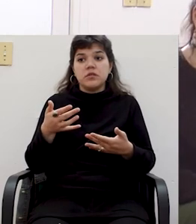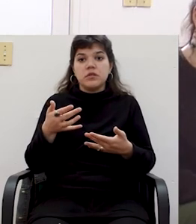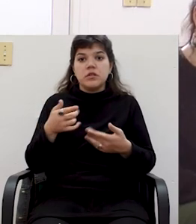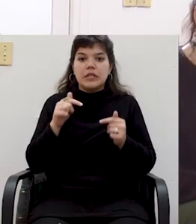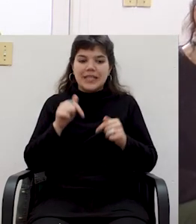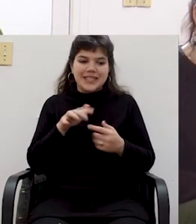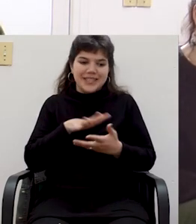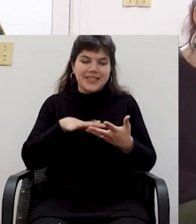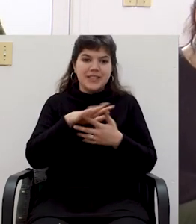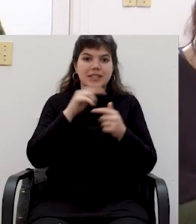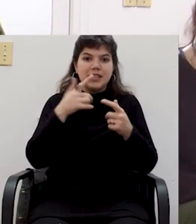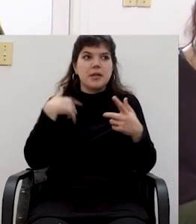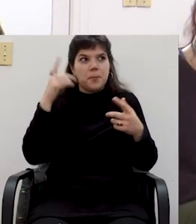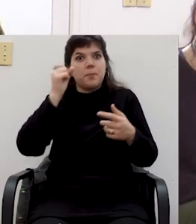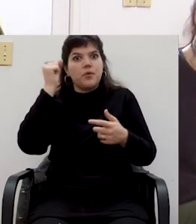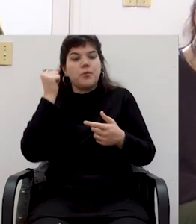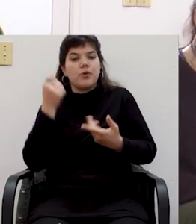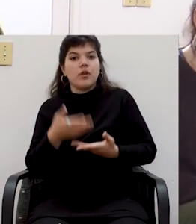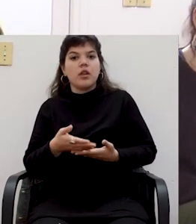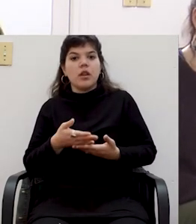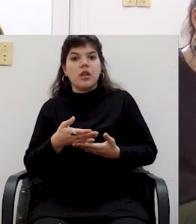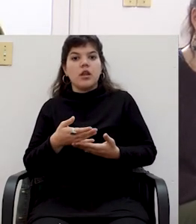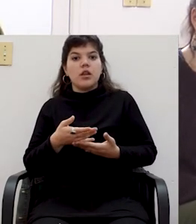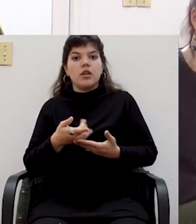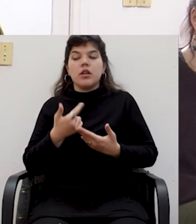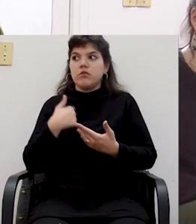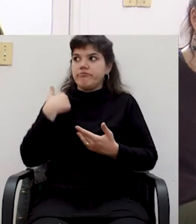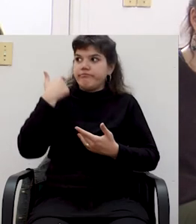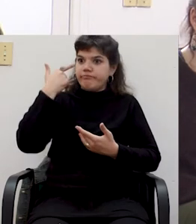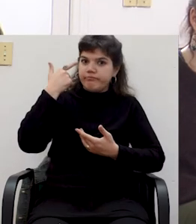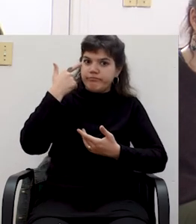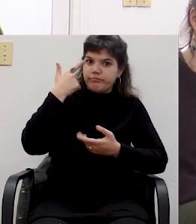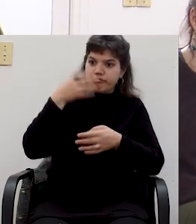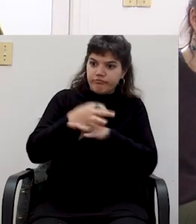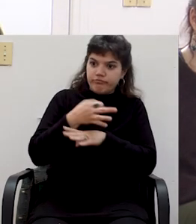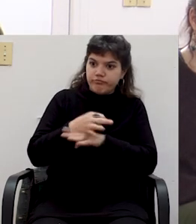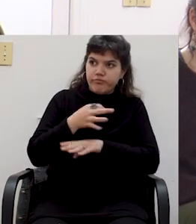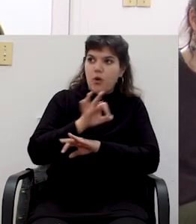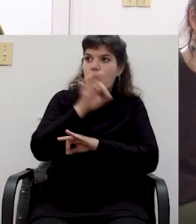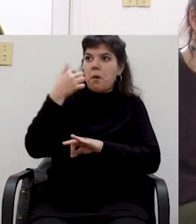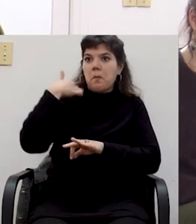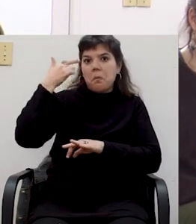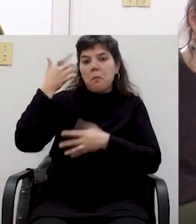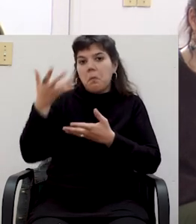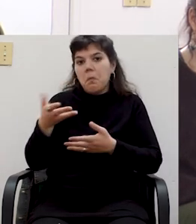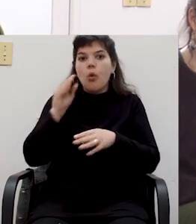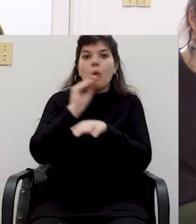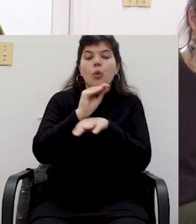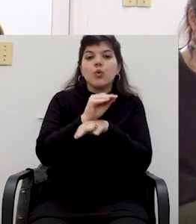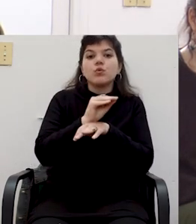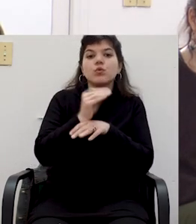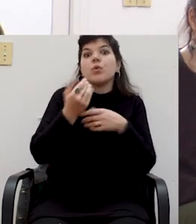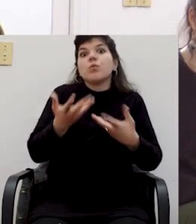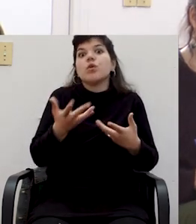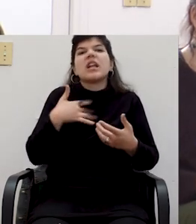Y en este sentido es muy importante de cuando estoy pensando la enseñanza o estoy pensando en un curso,